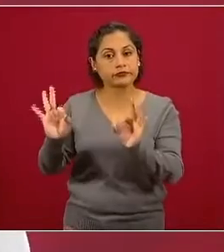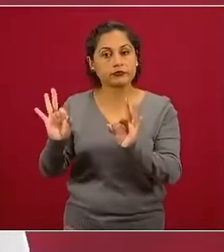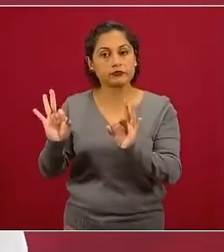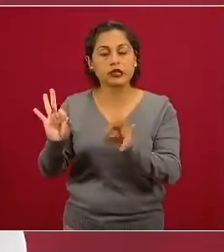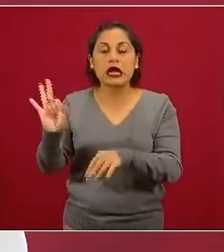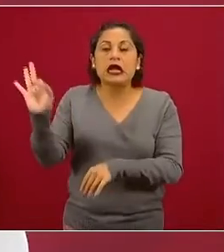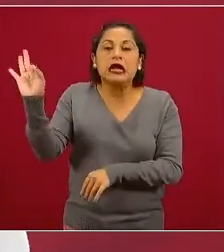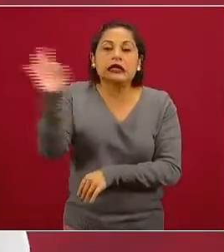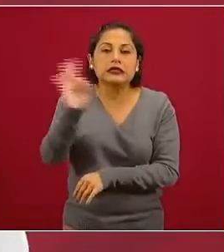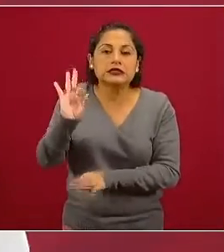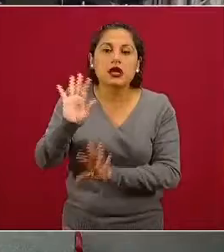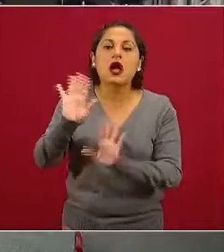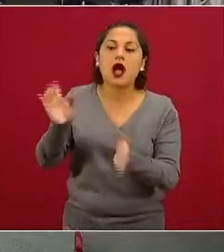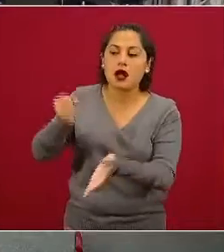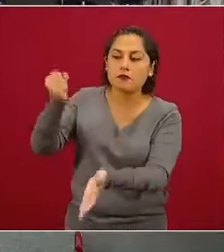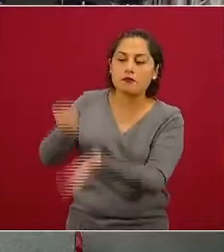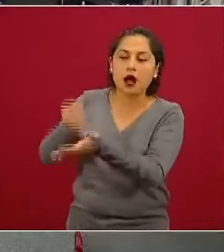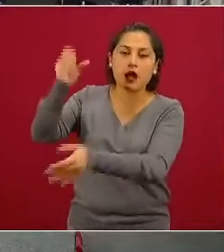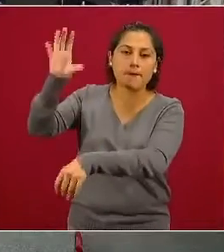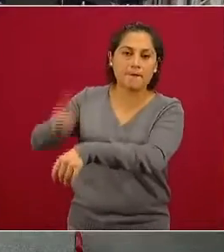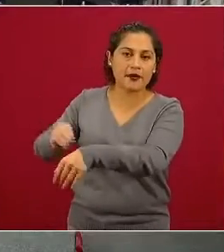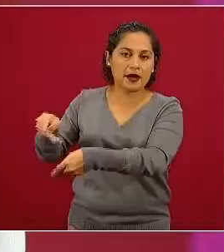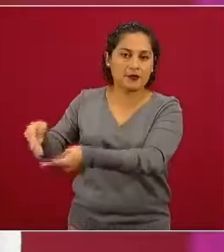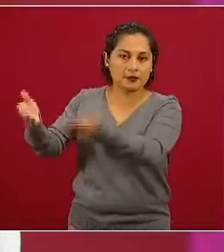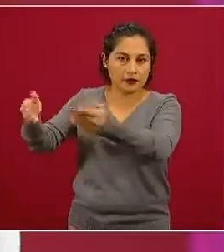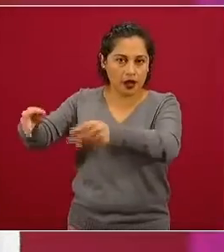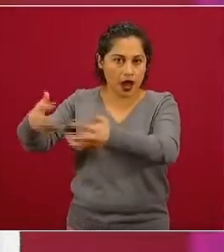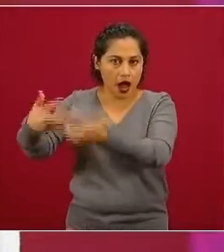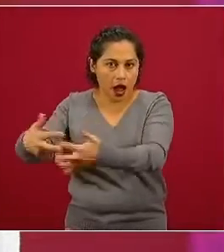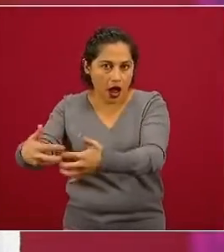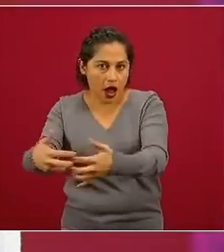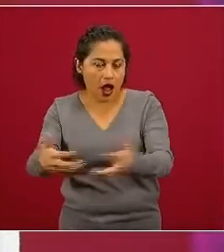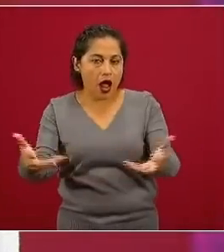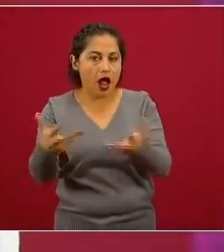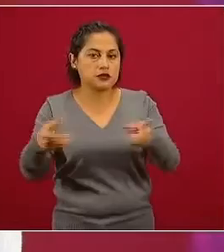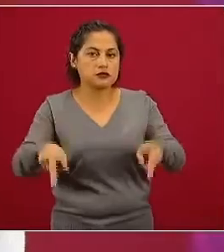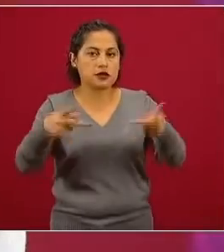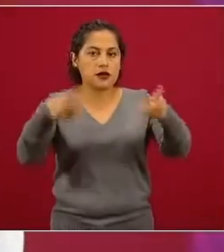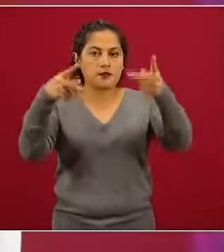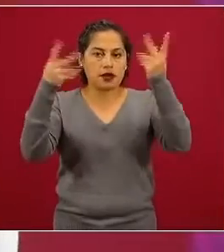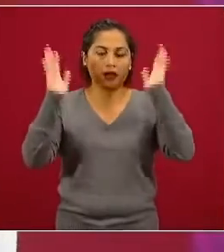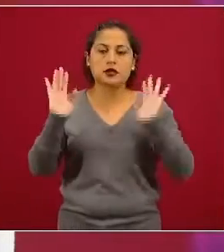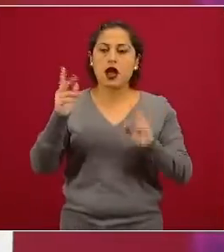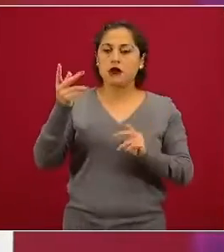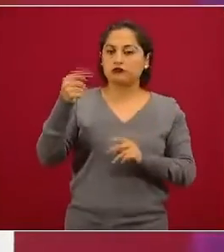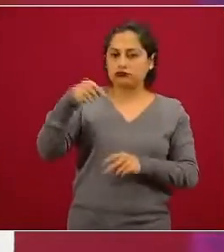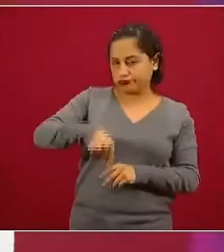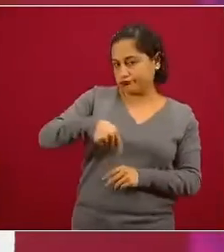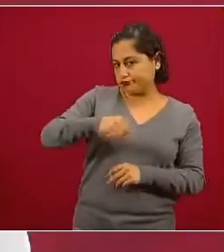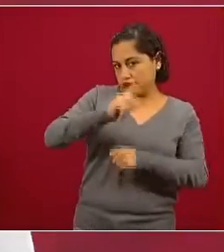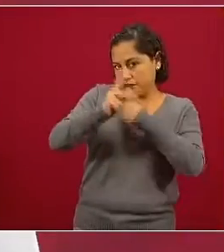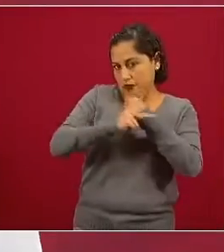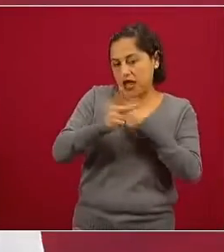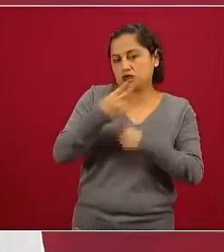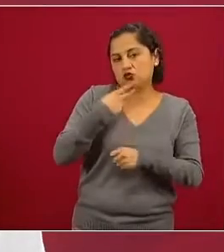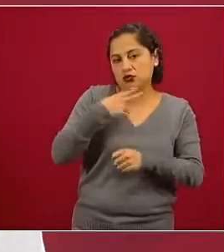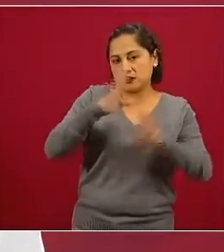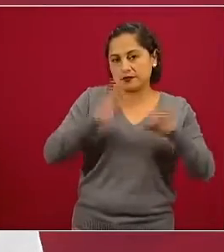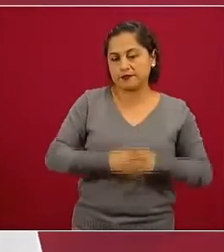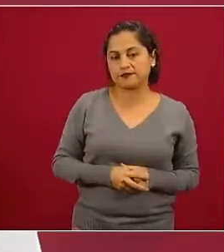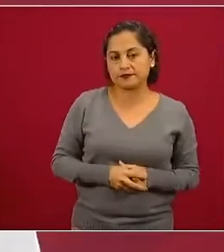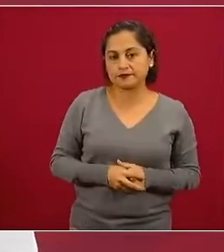términos de su manufactura, sea seguro, es decir, no cause daños a las personas humanas, y